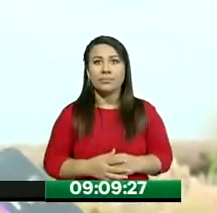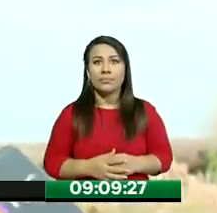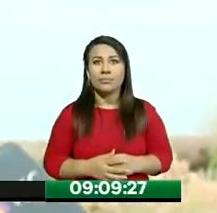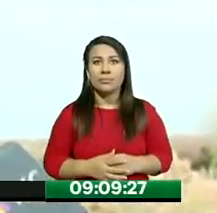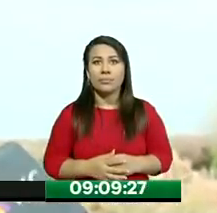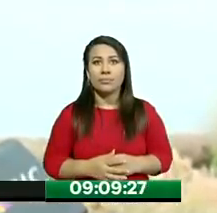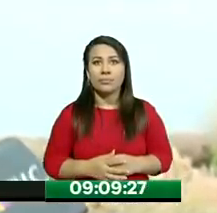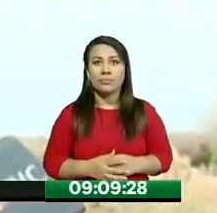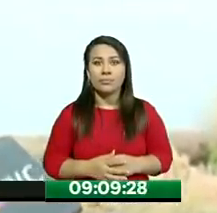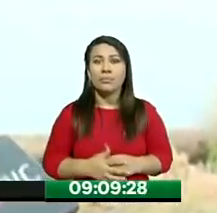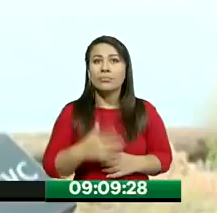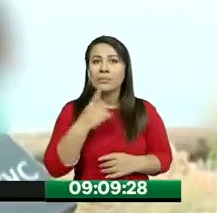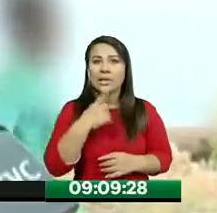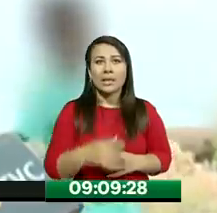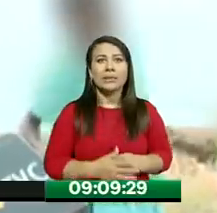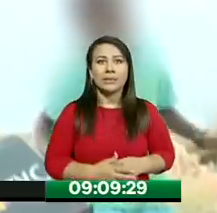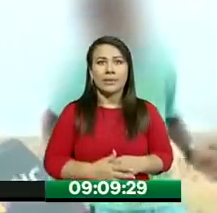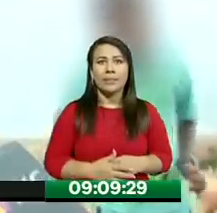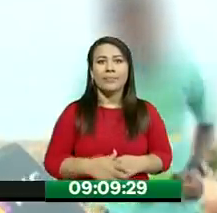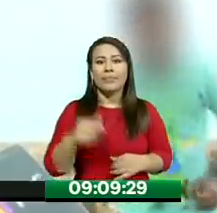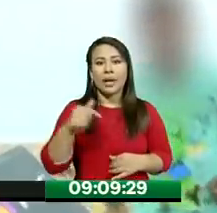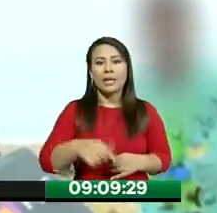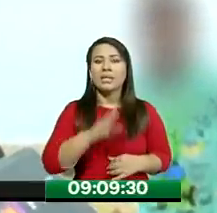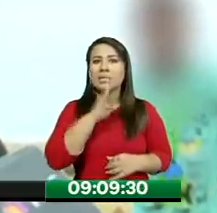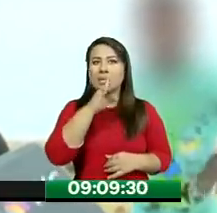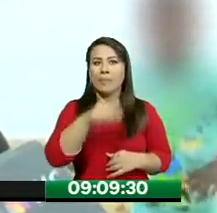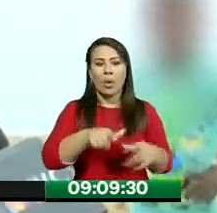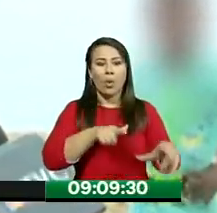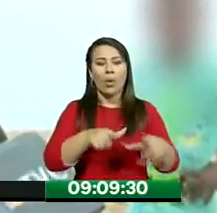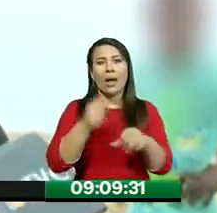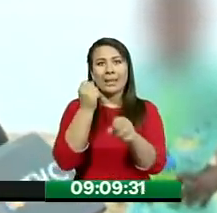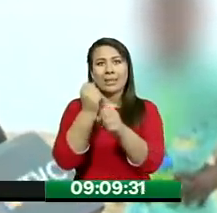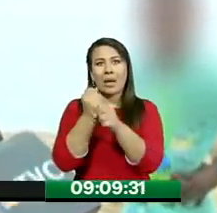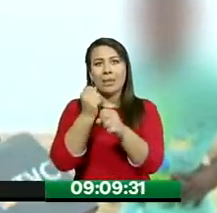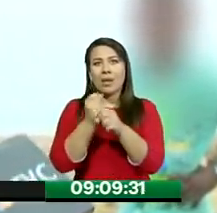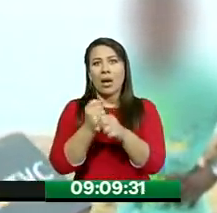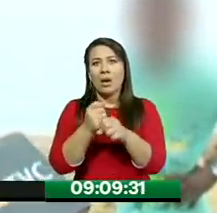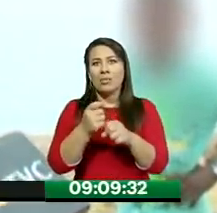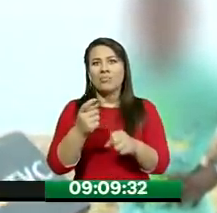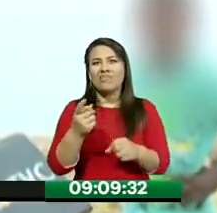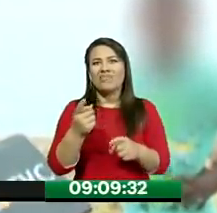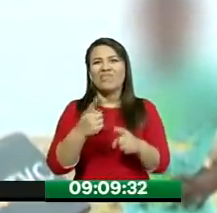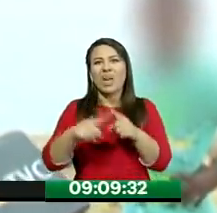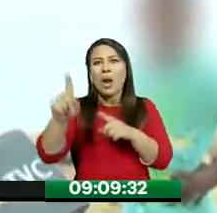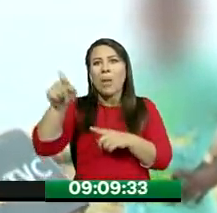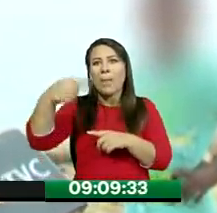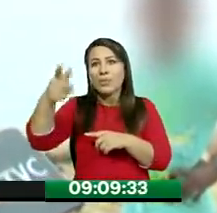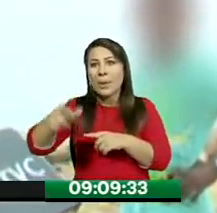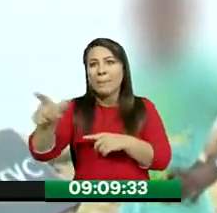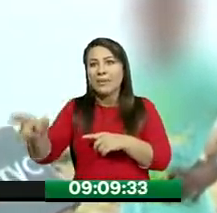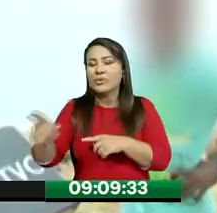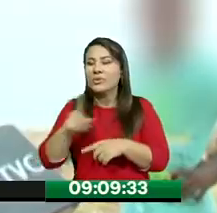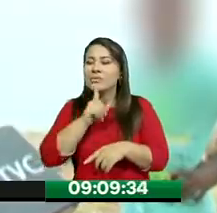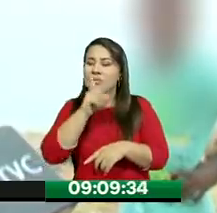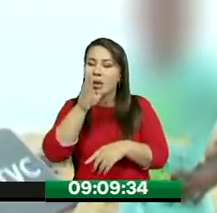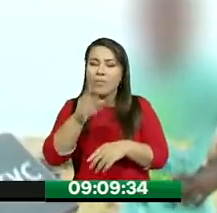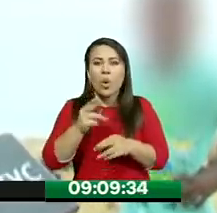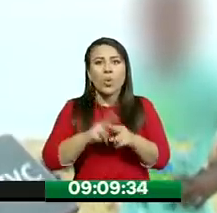Lo amarraron a un poste luego que fuera descubierto infraganti cuando robaba un puesto del mercado de Pachacútec en Ventanilla.